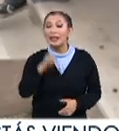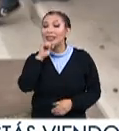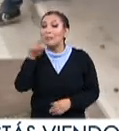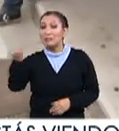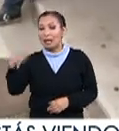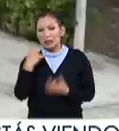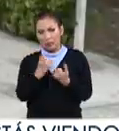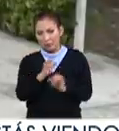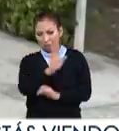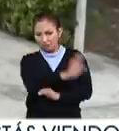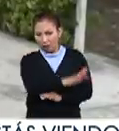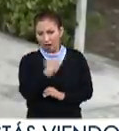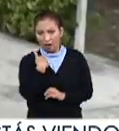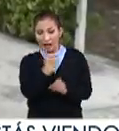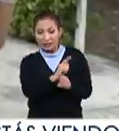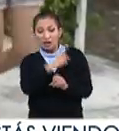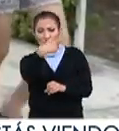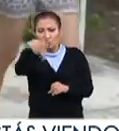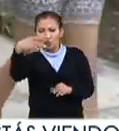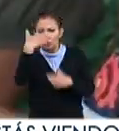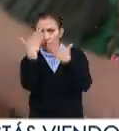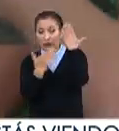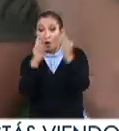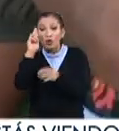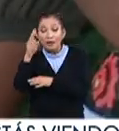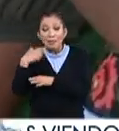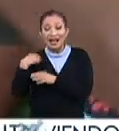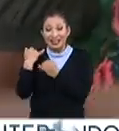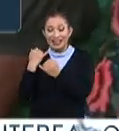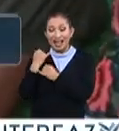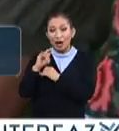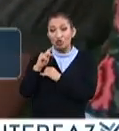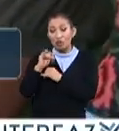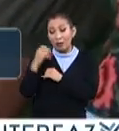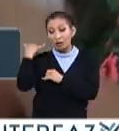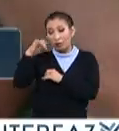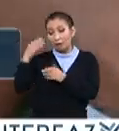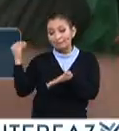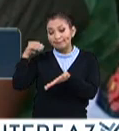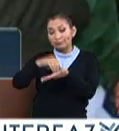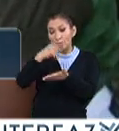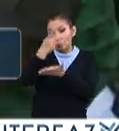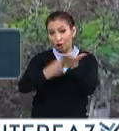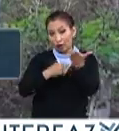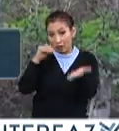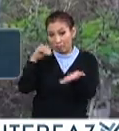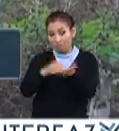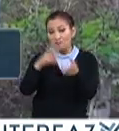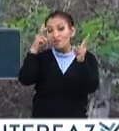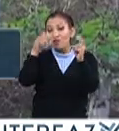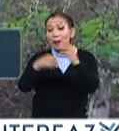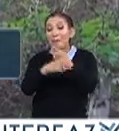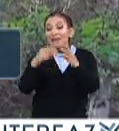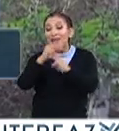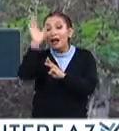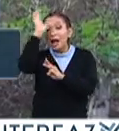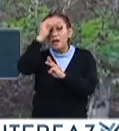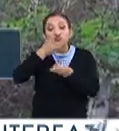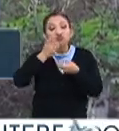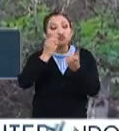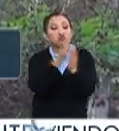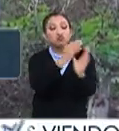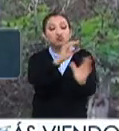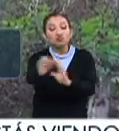También, independientemente de la carrera que se estudie, la Universidad Autónoma de Yucatán incorporó a los planes de estudio una materia de cultura